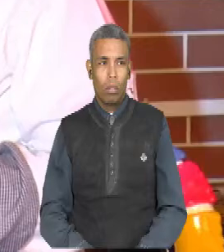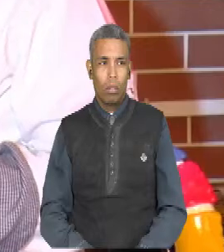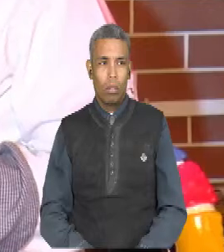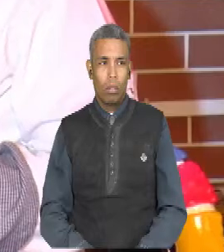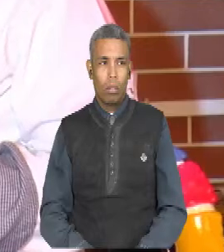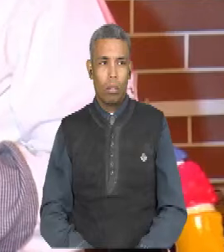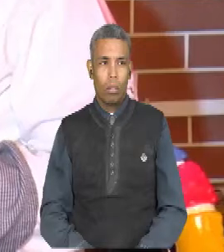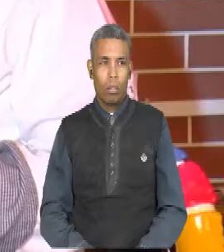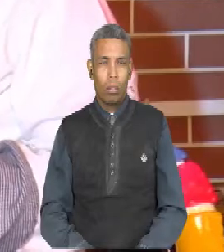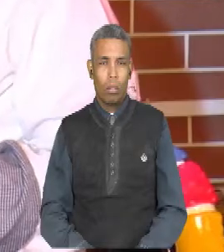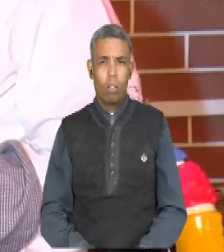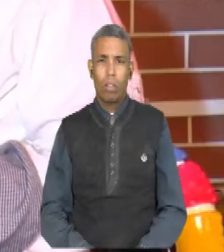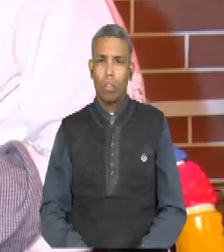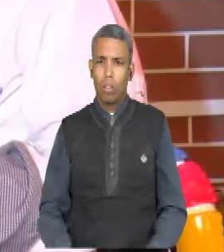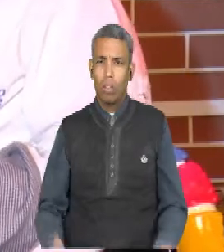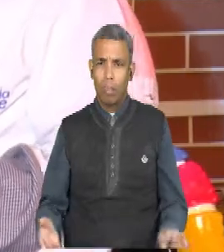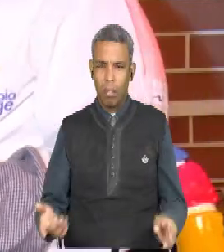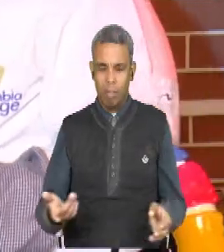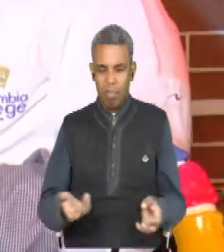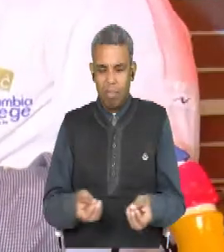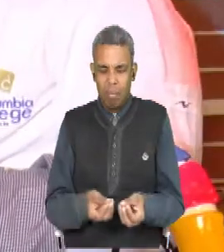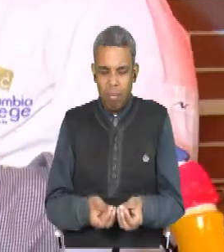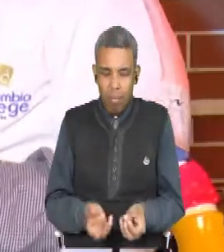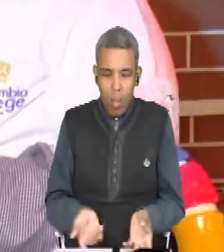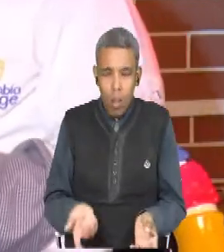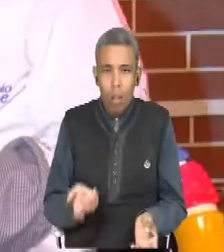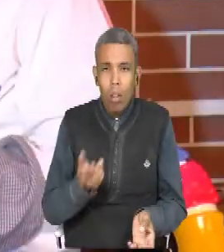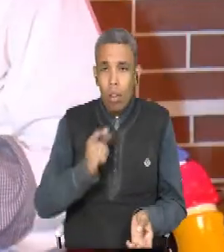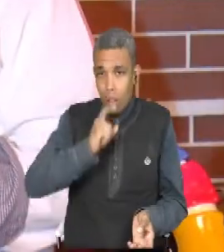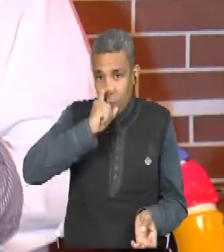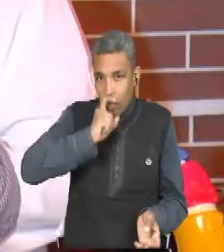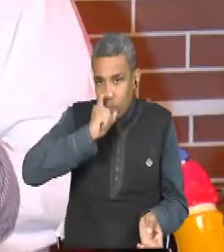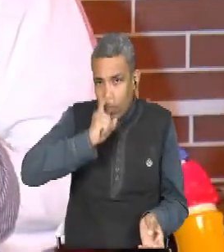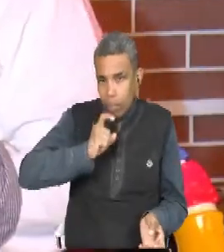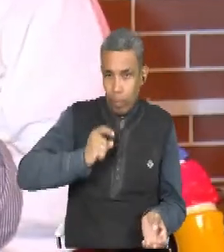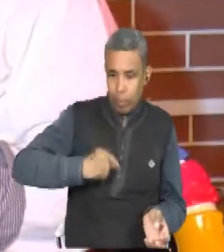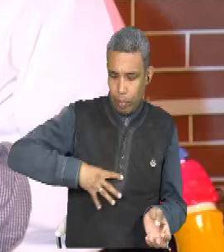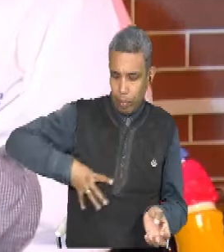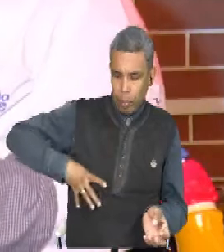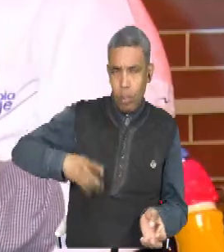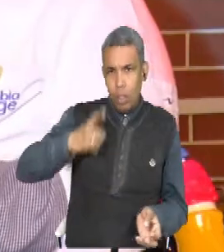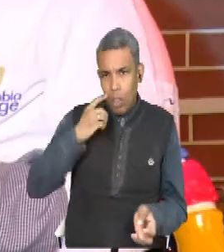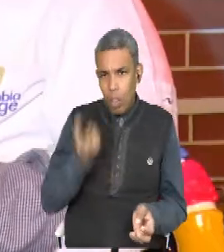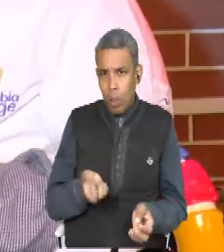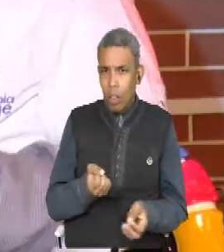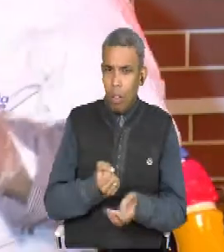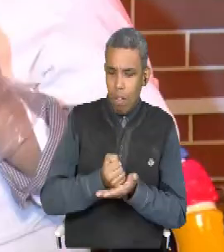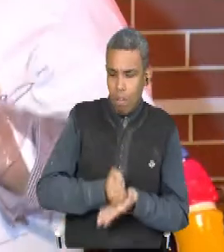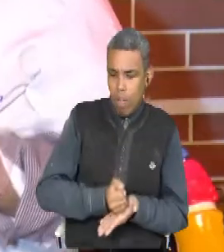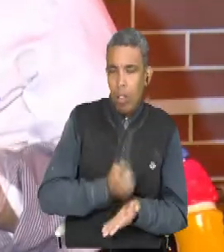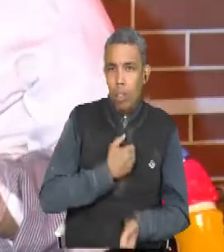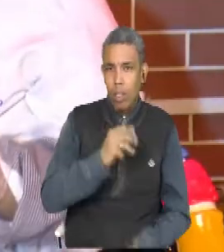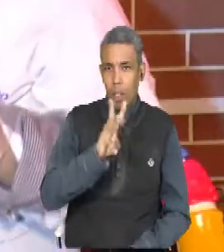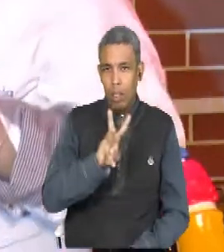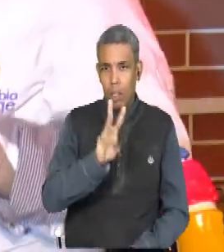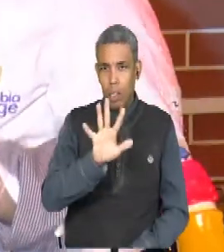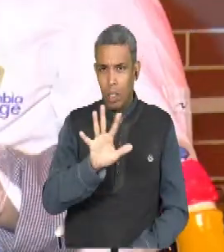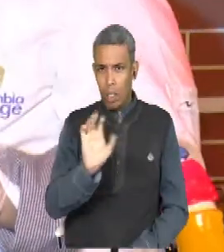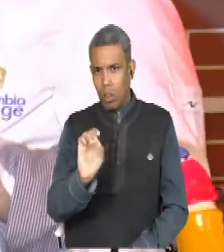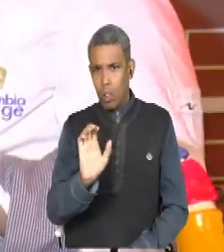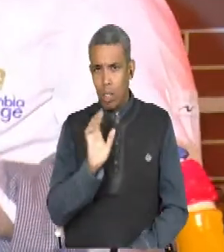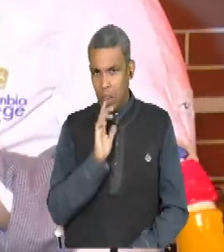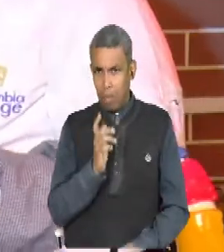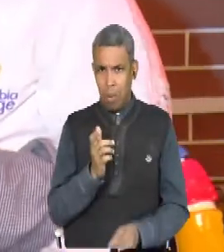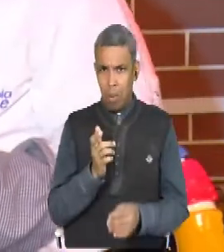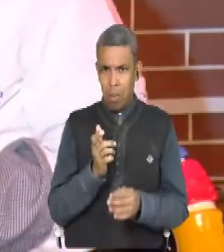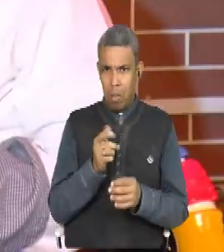gramos tiene? ¿Para cuántas personas son? Nuestras costillitas son de 350 gramos más o menos, para una o dos personas